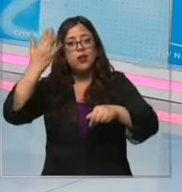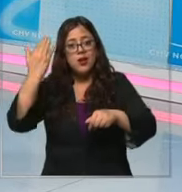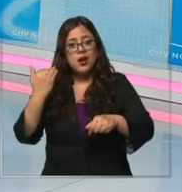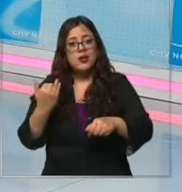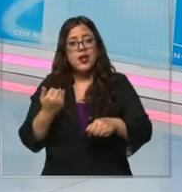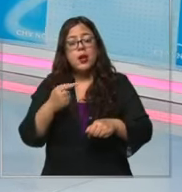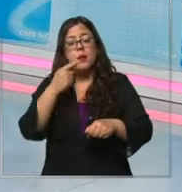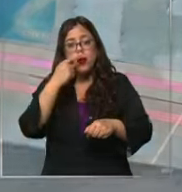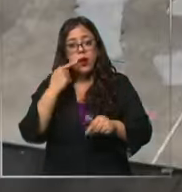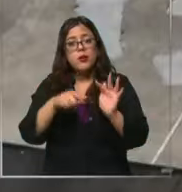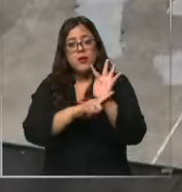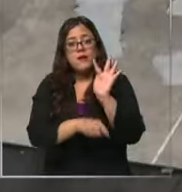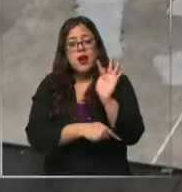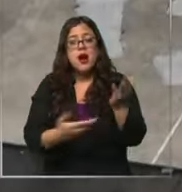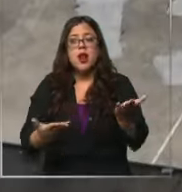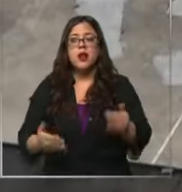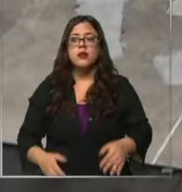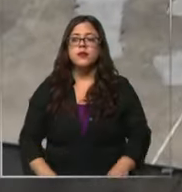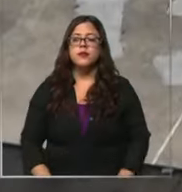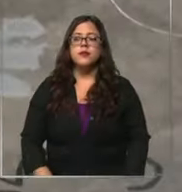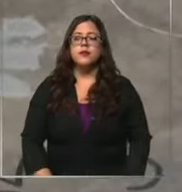persecutor.